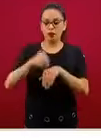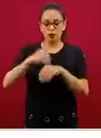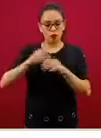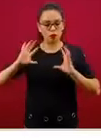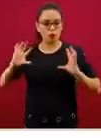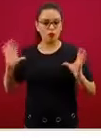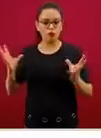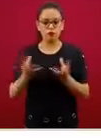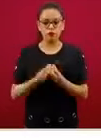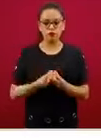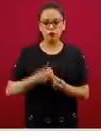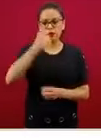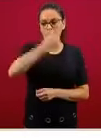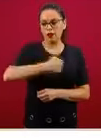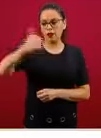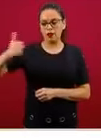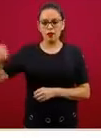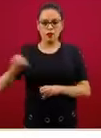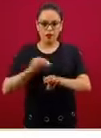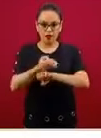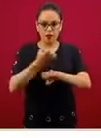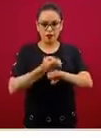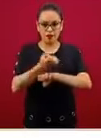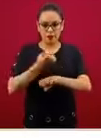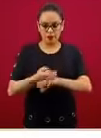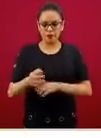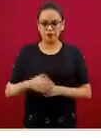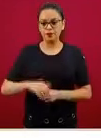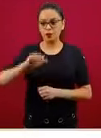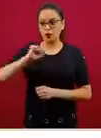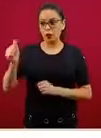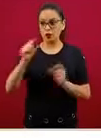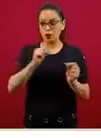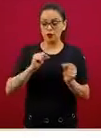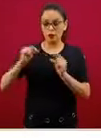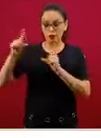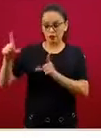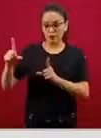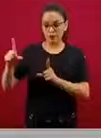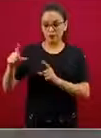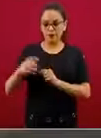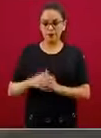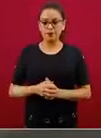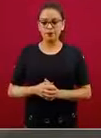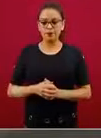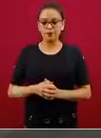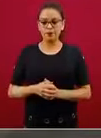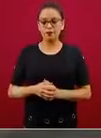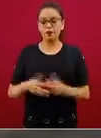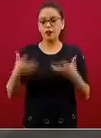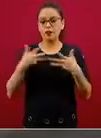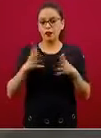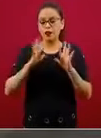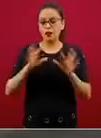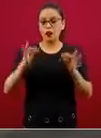totales para cada entidad federativa, y en la siguiente diapositiva vamos a ver los confirmados activos,